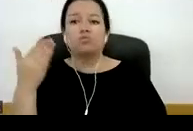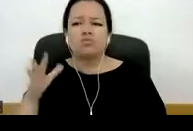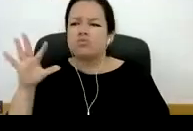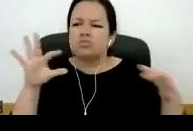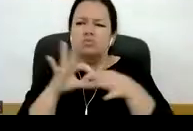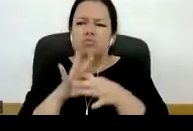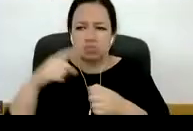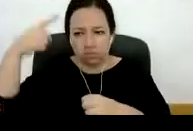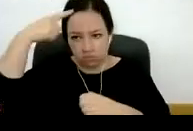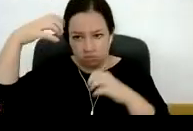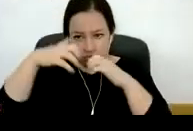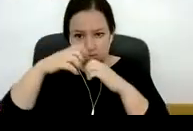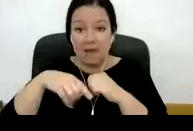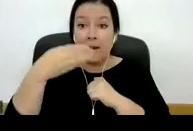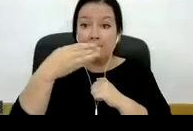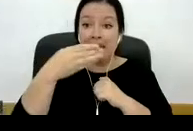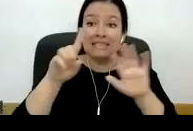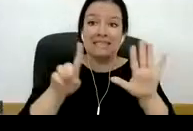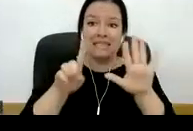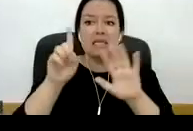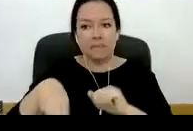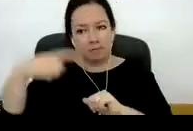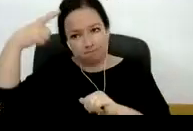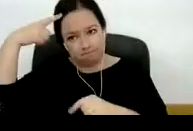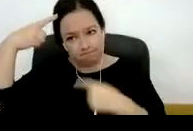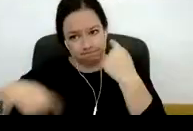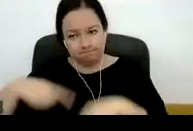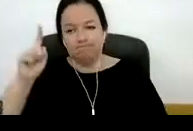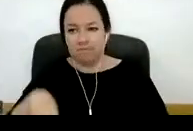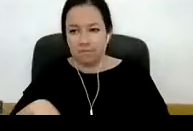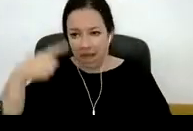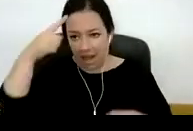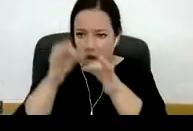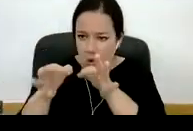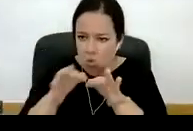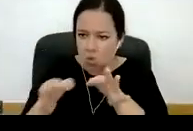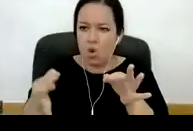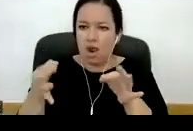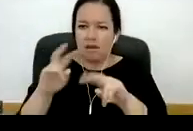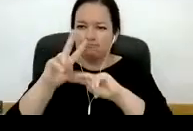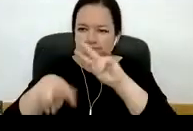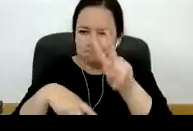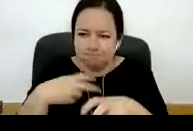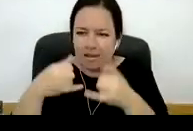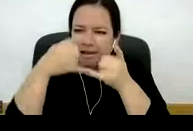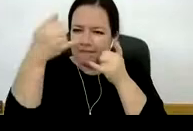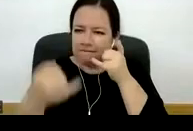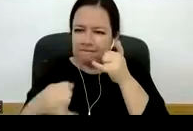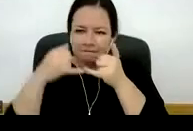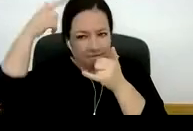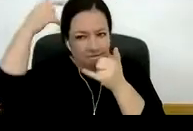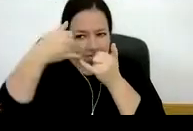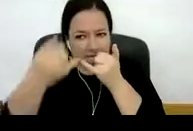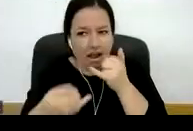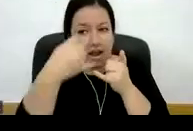función neurológica. La vitamina B6 también. En la función de transmisión neurológica, la regeneración de las células nerviosas. Por lo tanto,